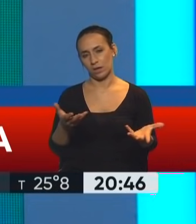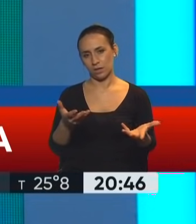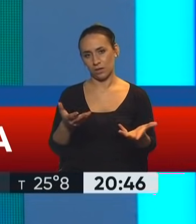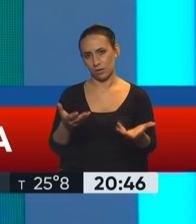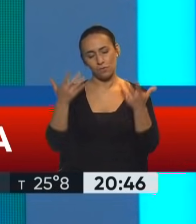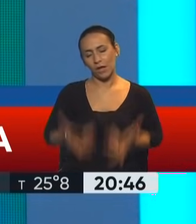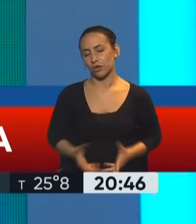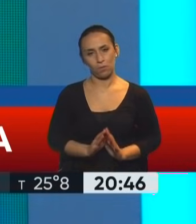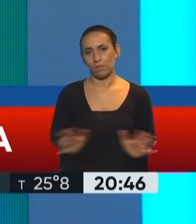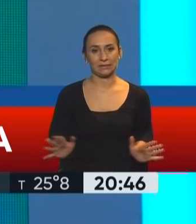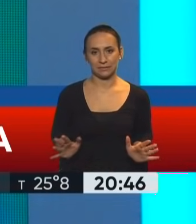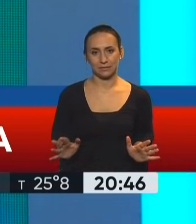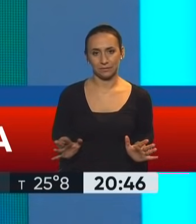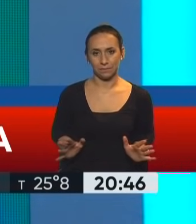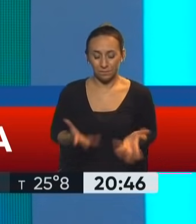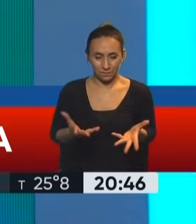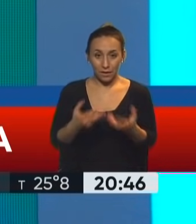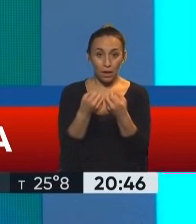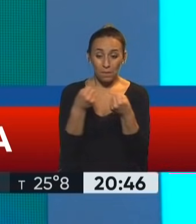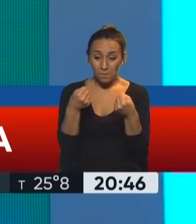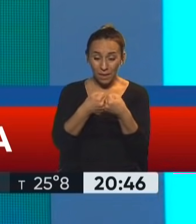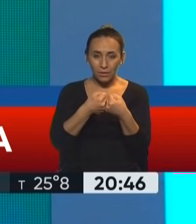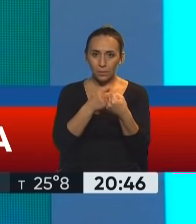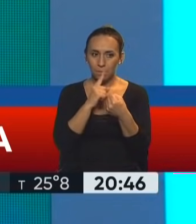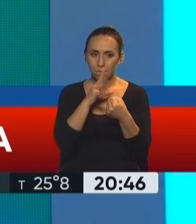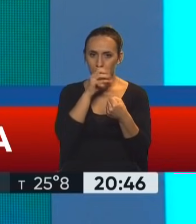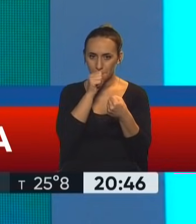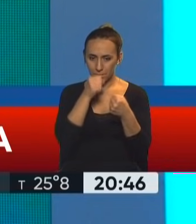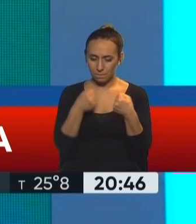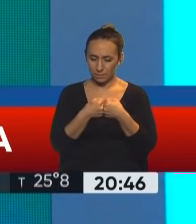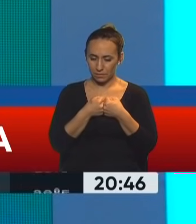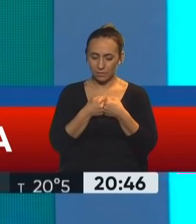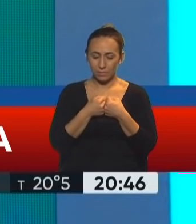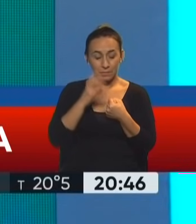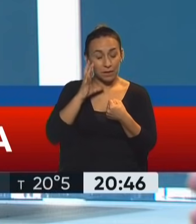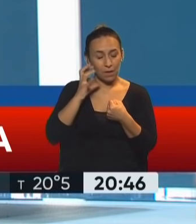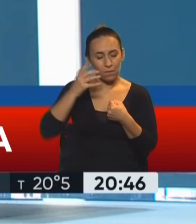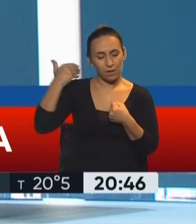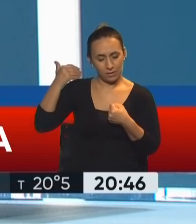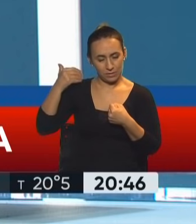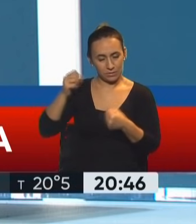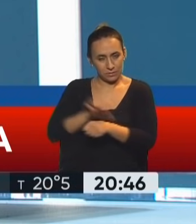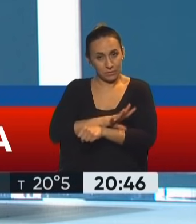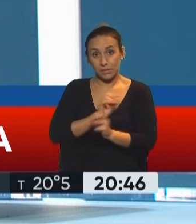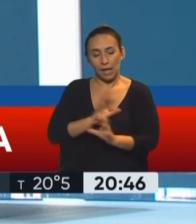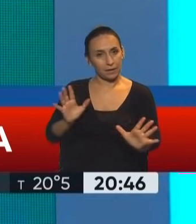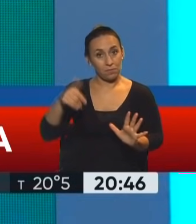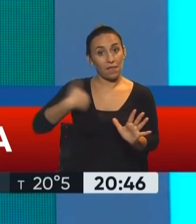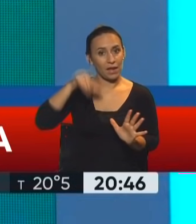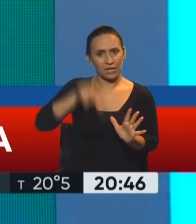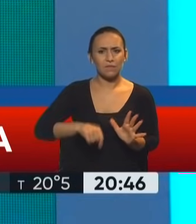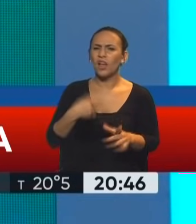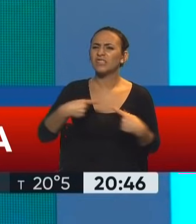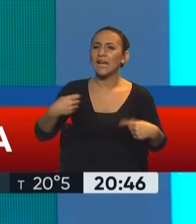me rompas. Los partos en silencio me traen recuerdos terribles en este país. ¿Qué es el